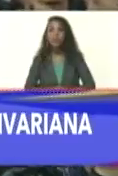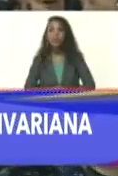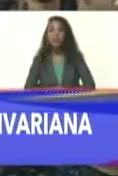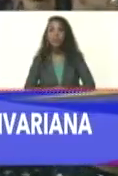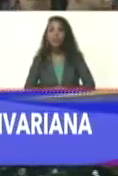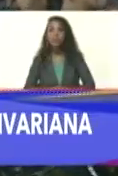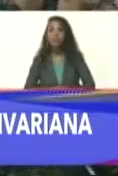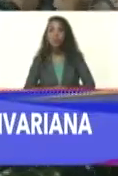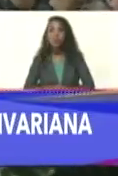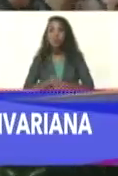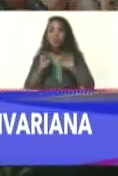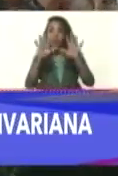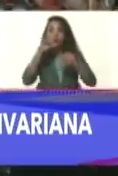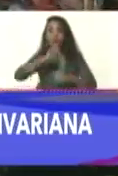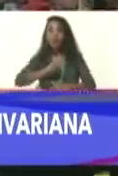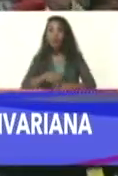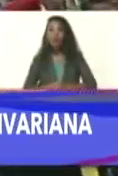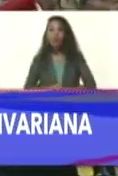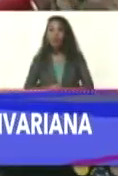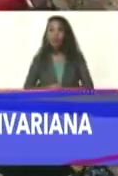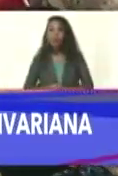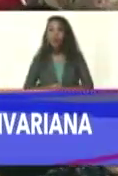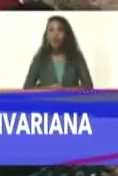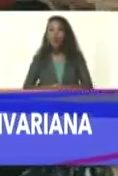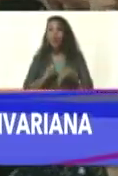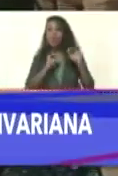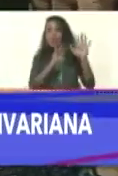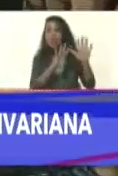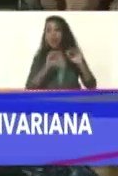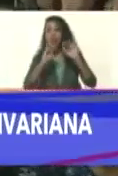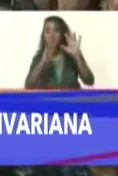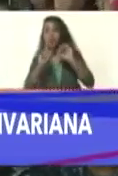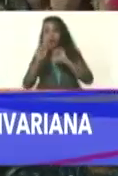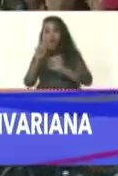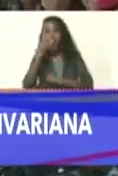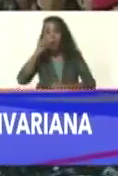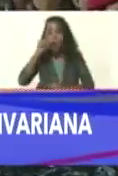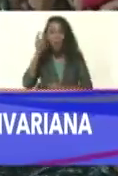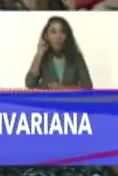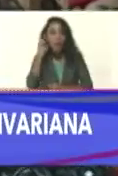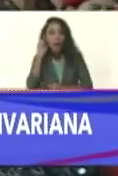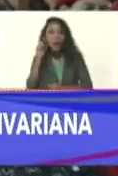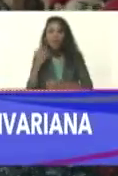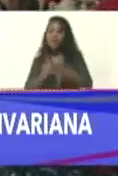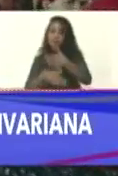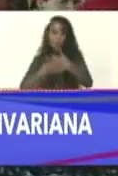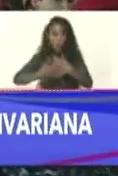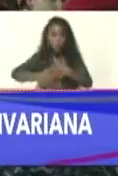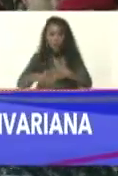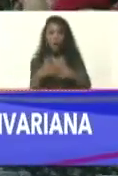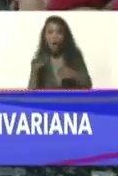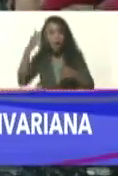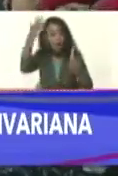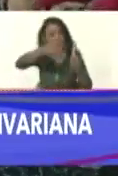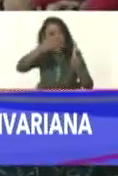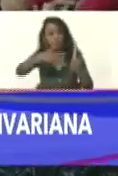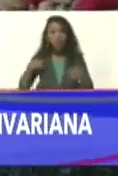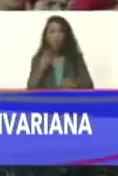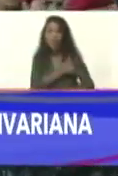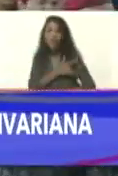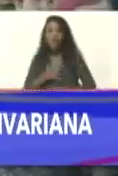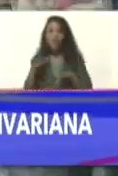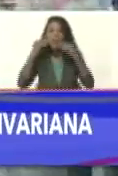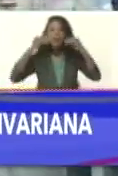Bolivariana hace 10 años con 981 hombres y mujeres, que fue avanzando en la formación de la Universidad